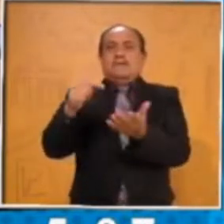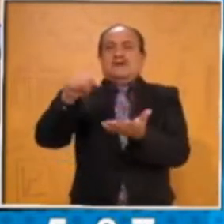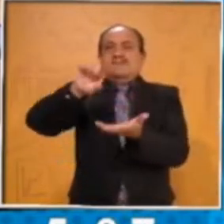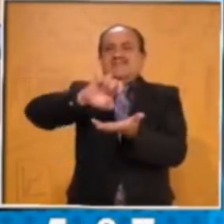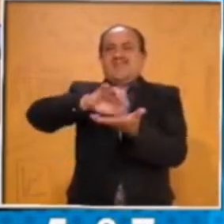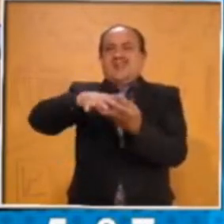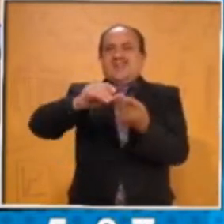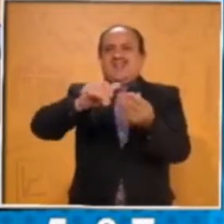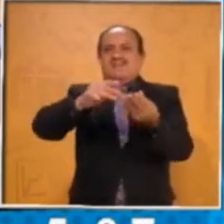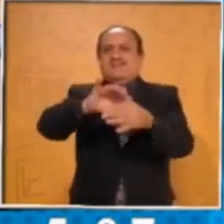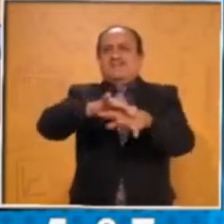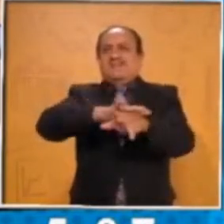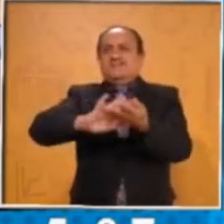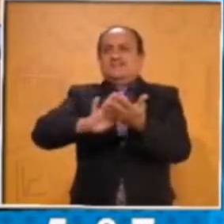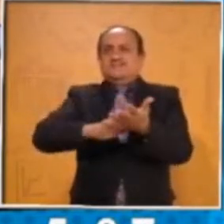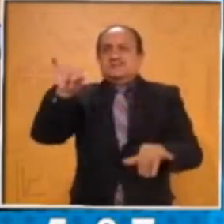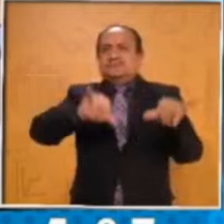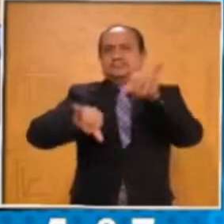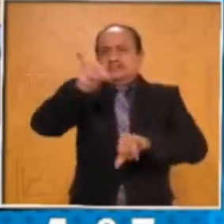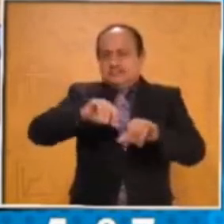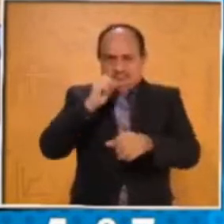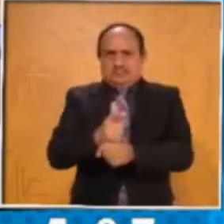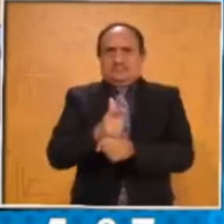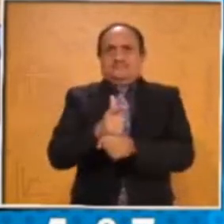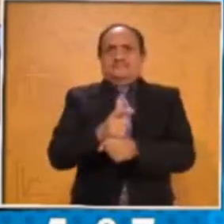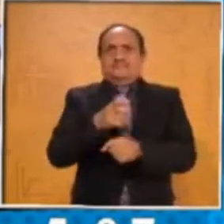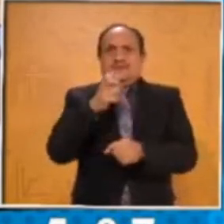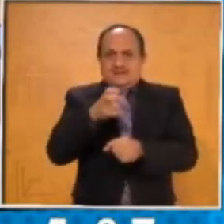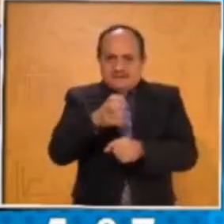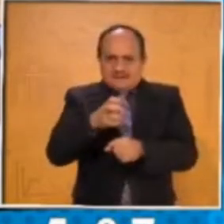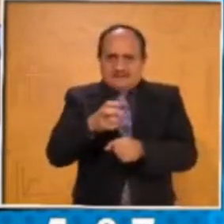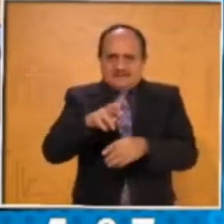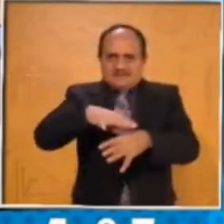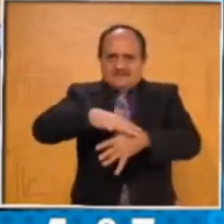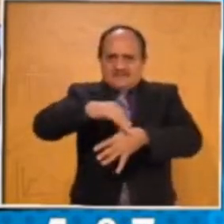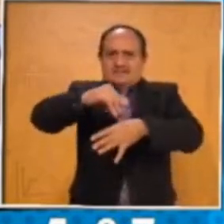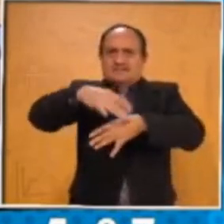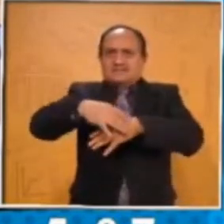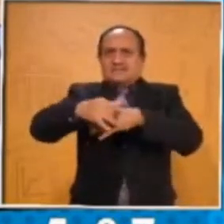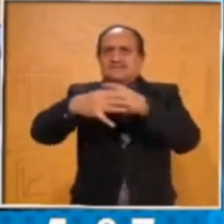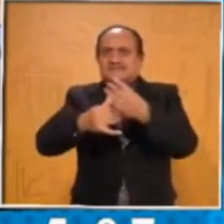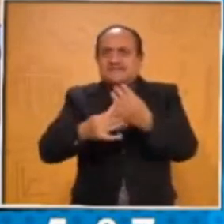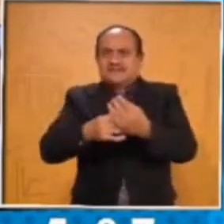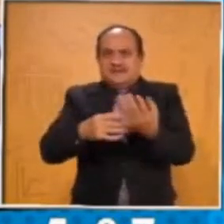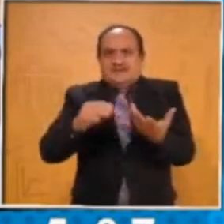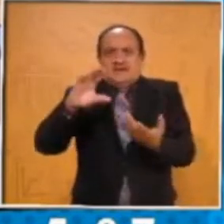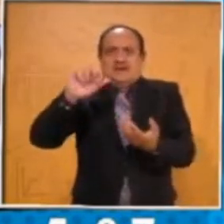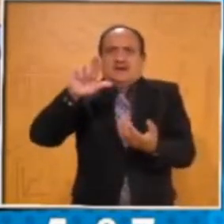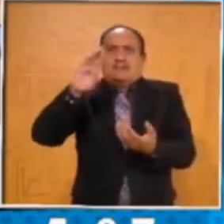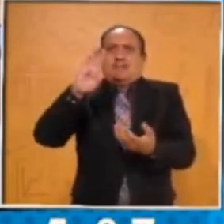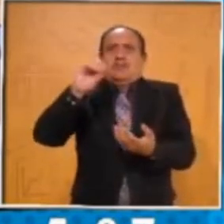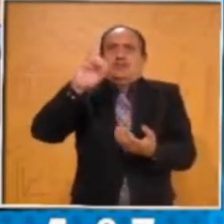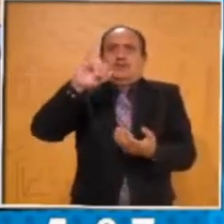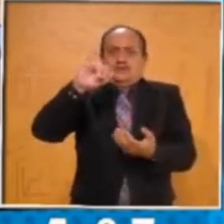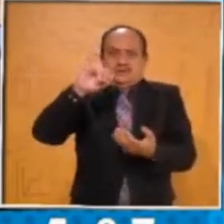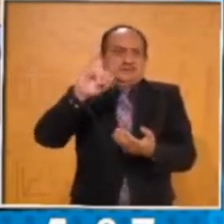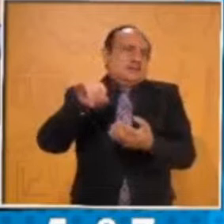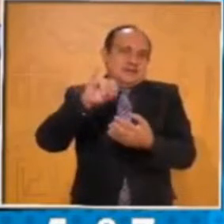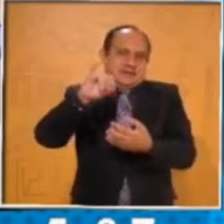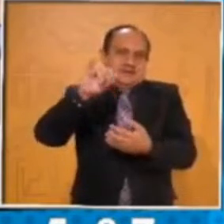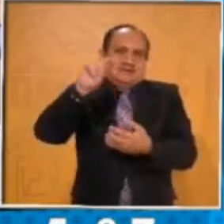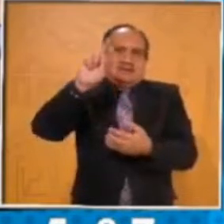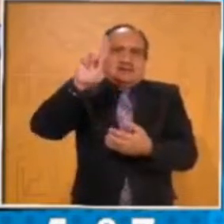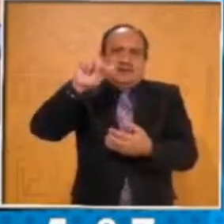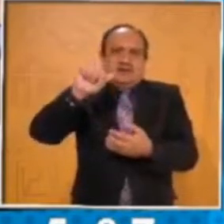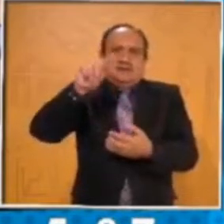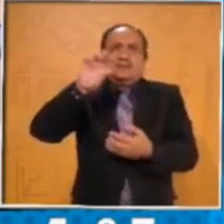resbaloso. Tras varias pruebas, descubrió que dicha secreción era carboxilato de sodio y que al tocar a sus pacientes